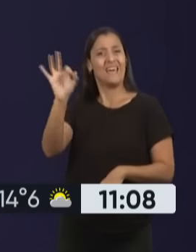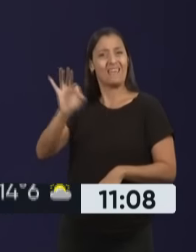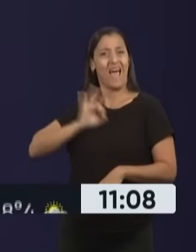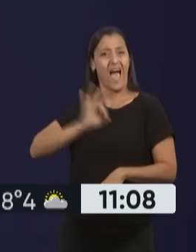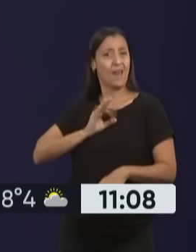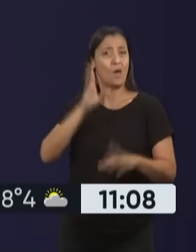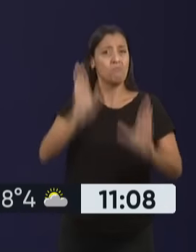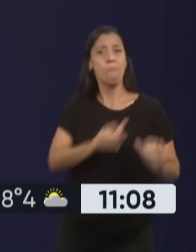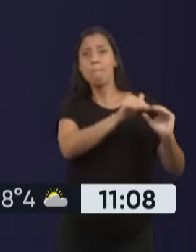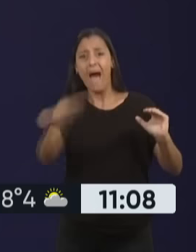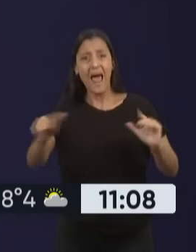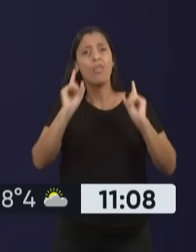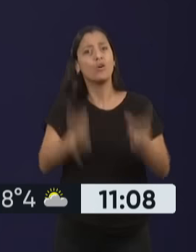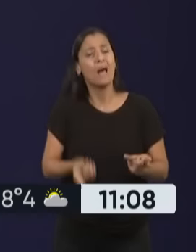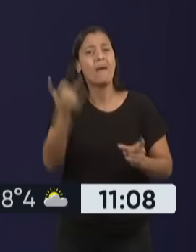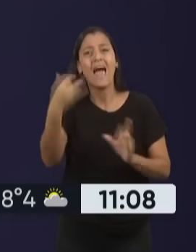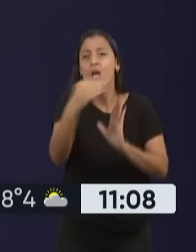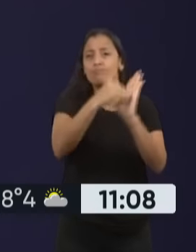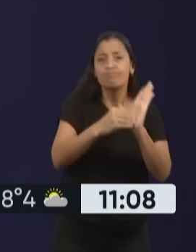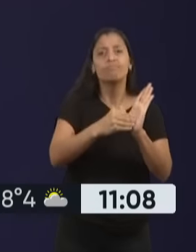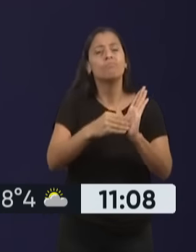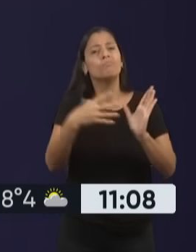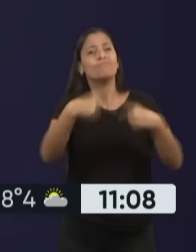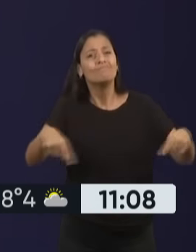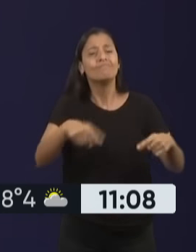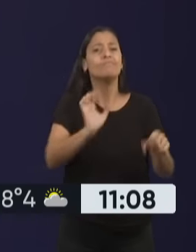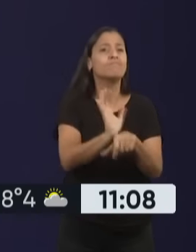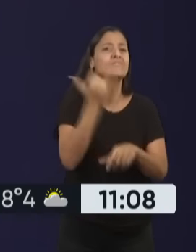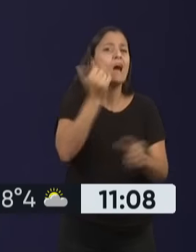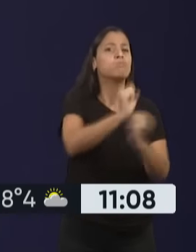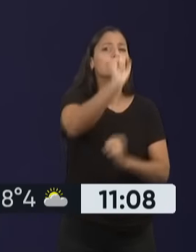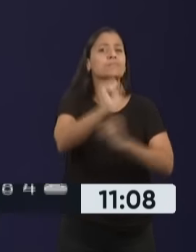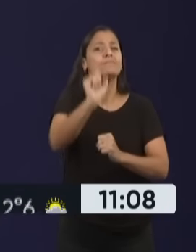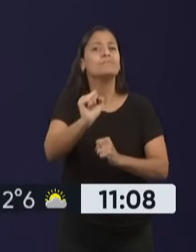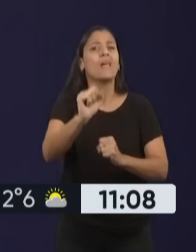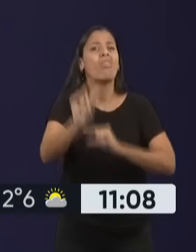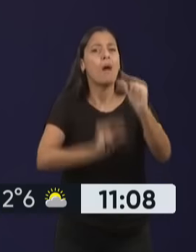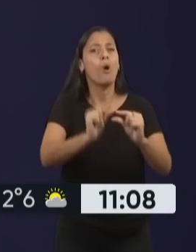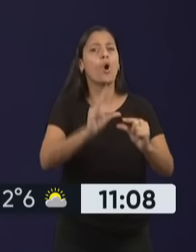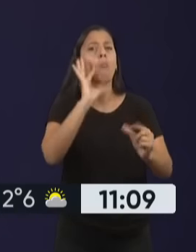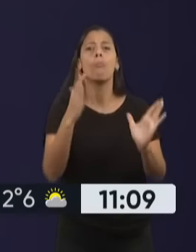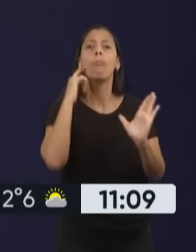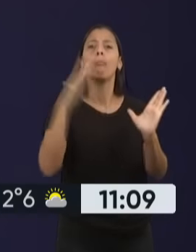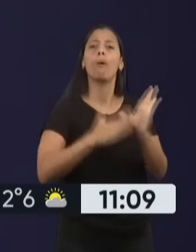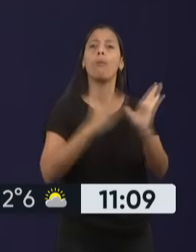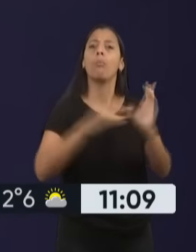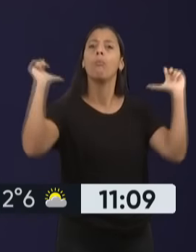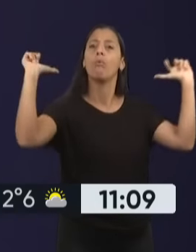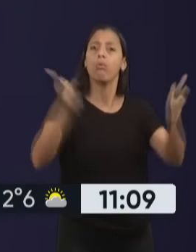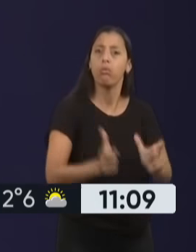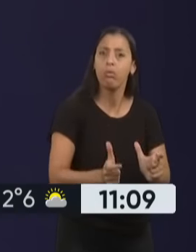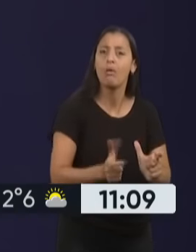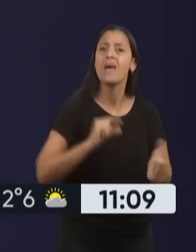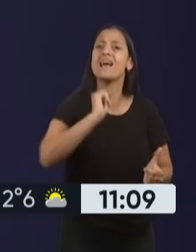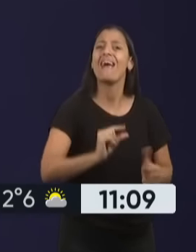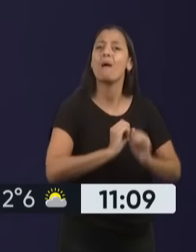eh los índices de terminalidad educativa vienen cayendo se vienen cayendo a pedazo vienen